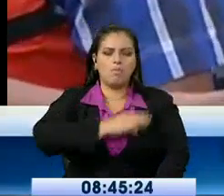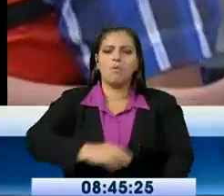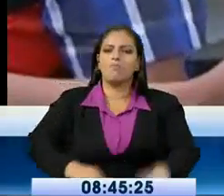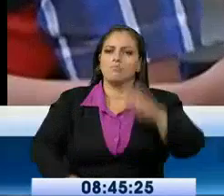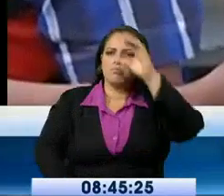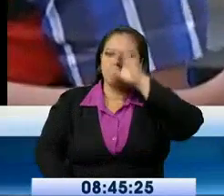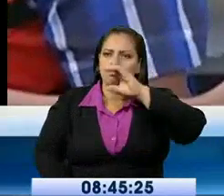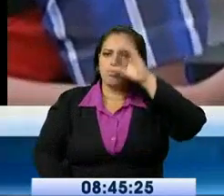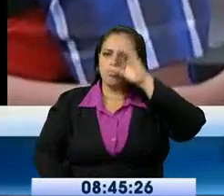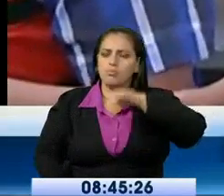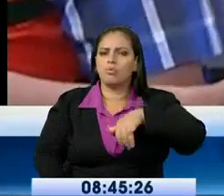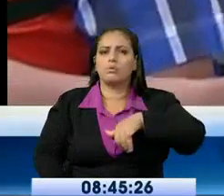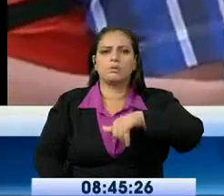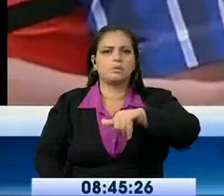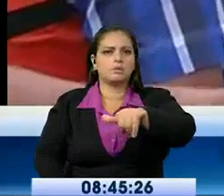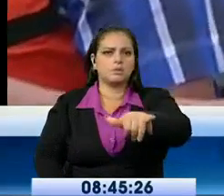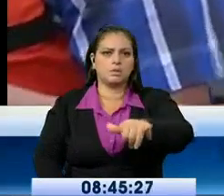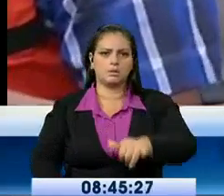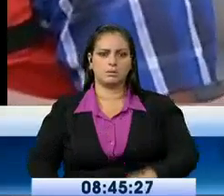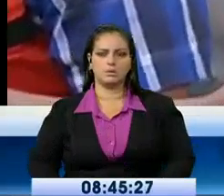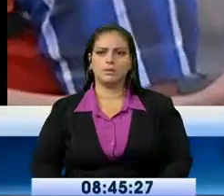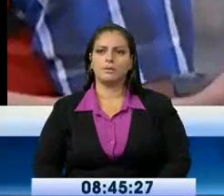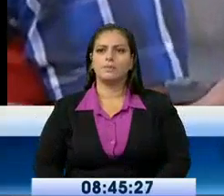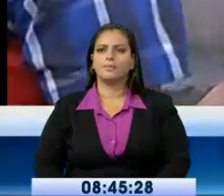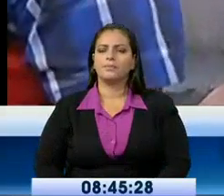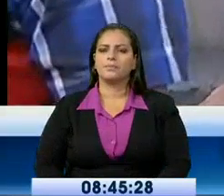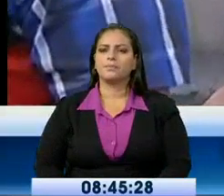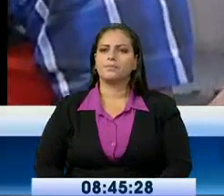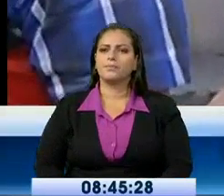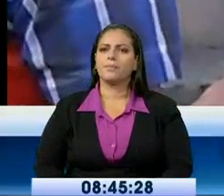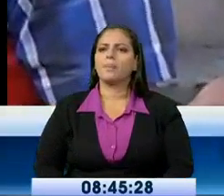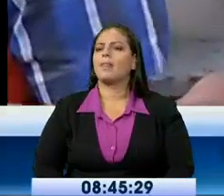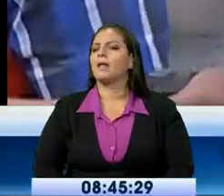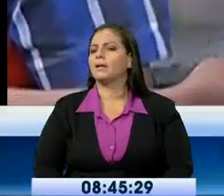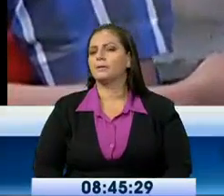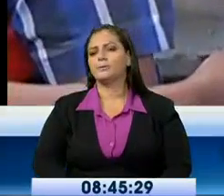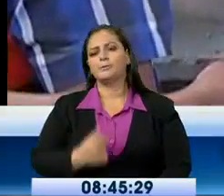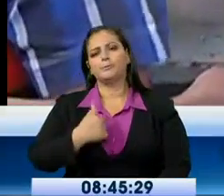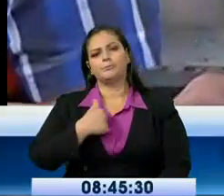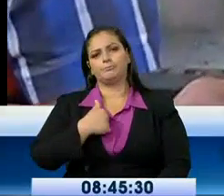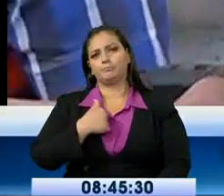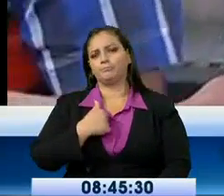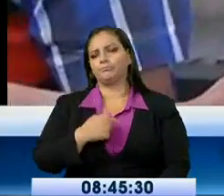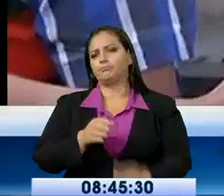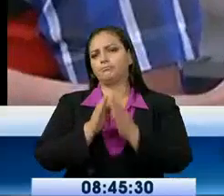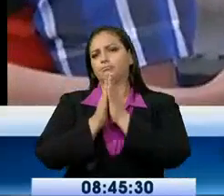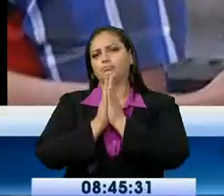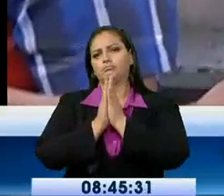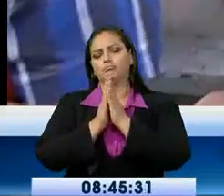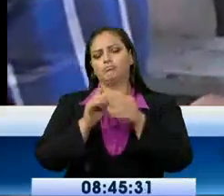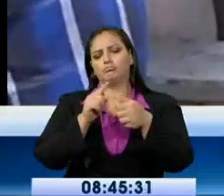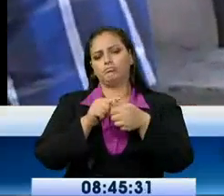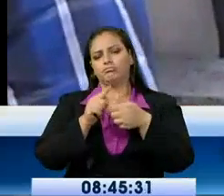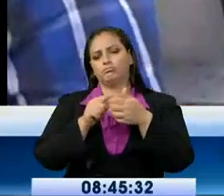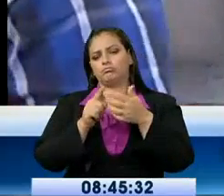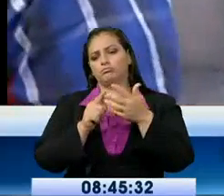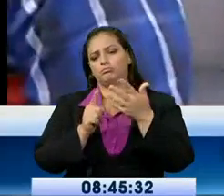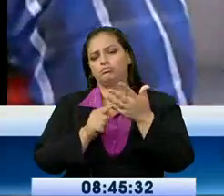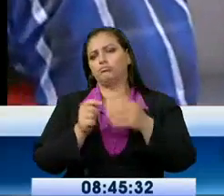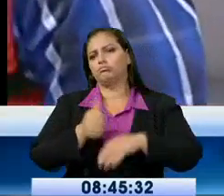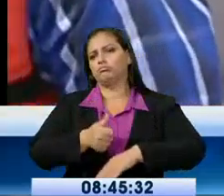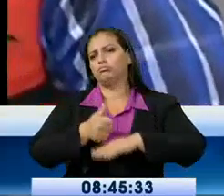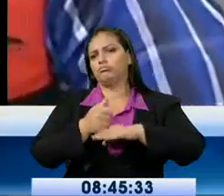búsqueda. Sin embargo, yo he solicitado por todos los medios que todos estos organismos también desplieguen a sus